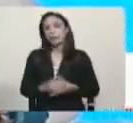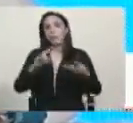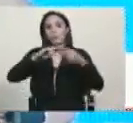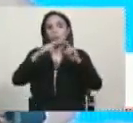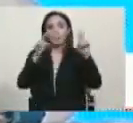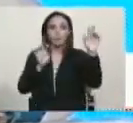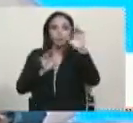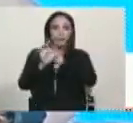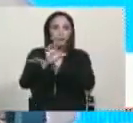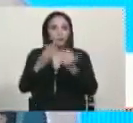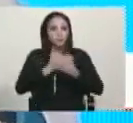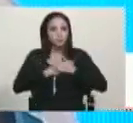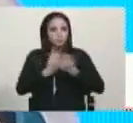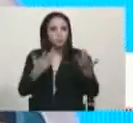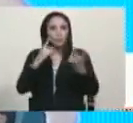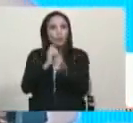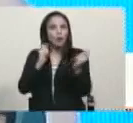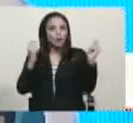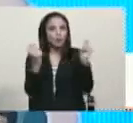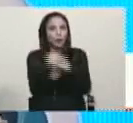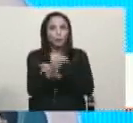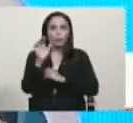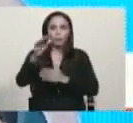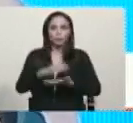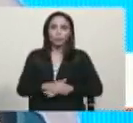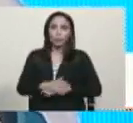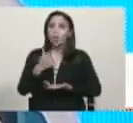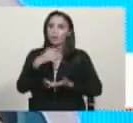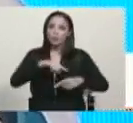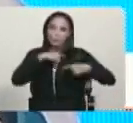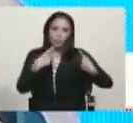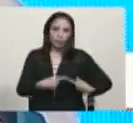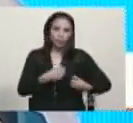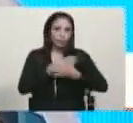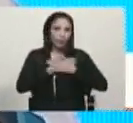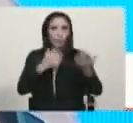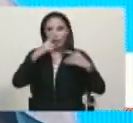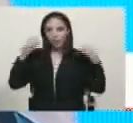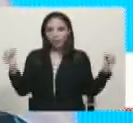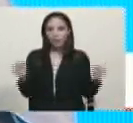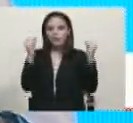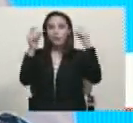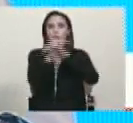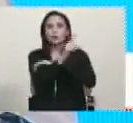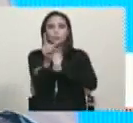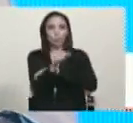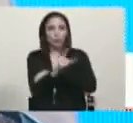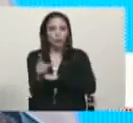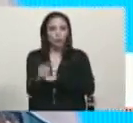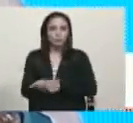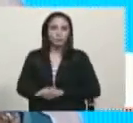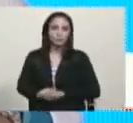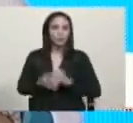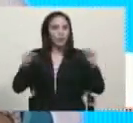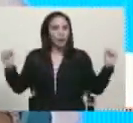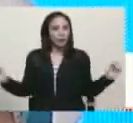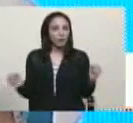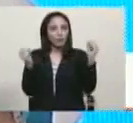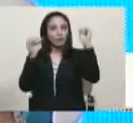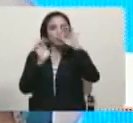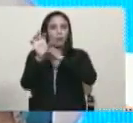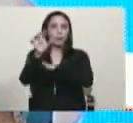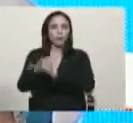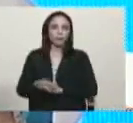del país, por la prosperidad futura. Digo desde mi corazón, ¡que viva el Zulia bolivariano! ¡Viva! ¡Que viva la